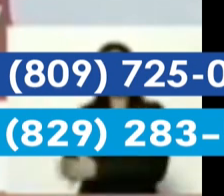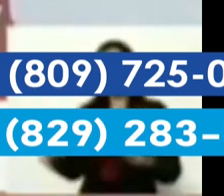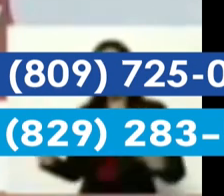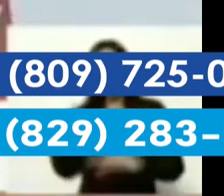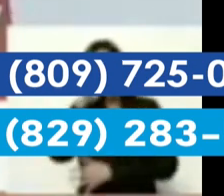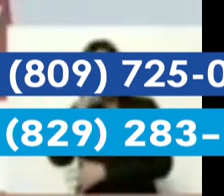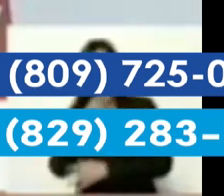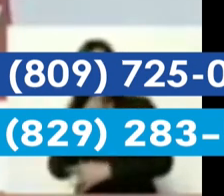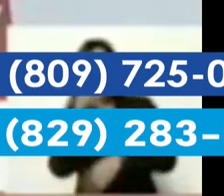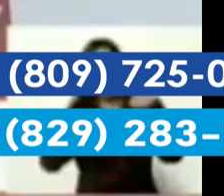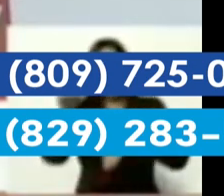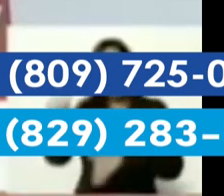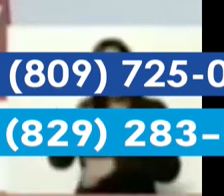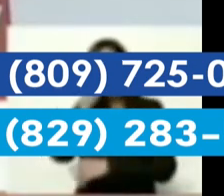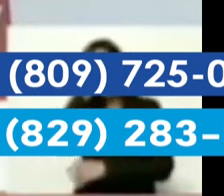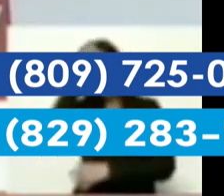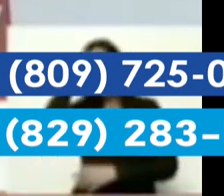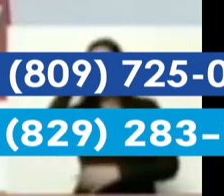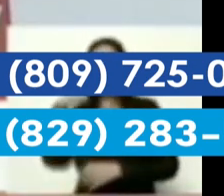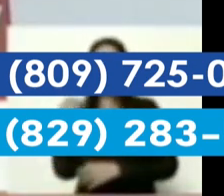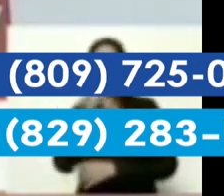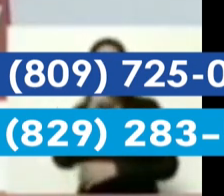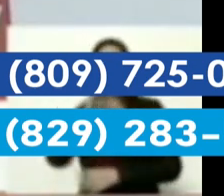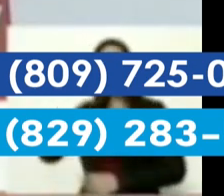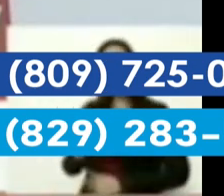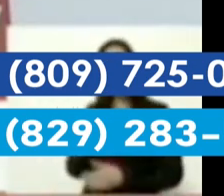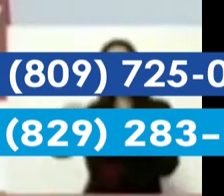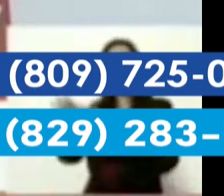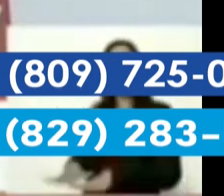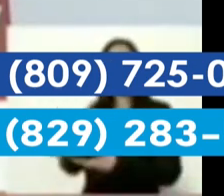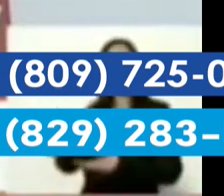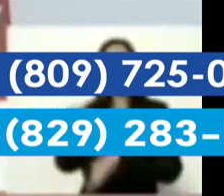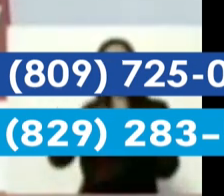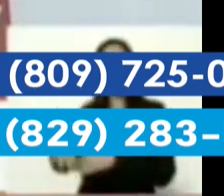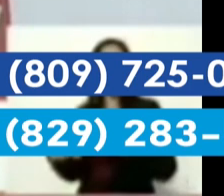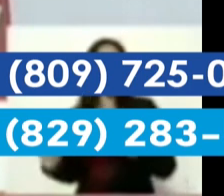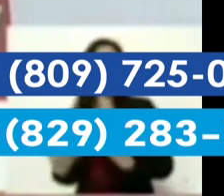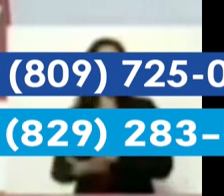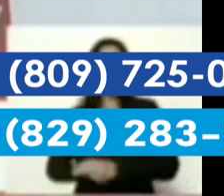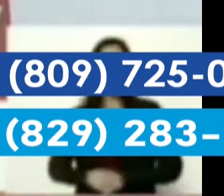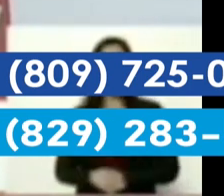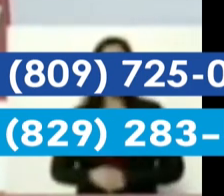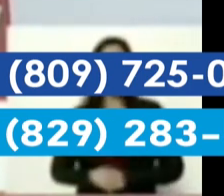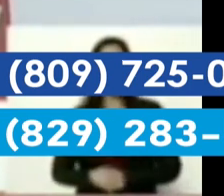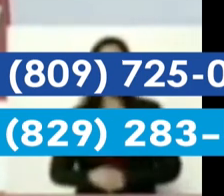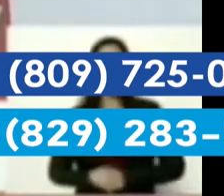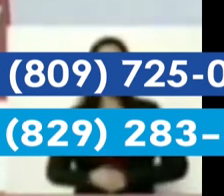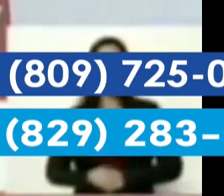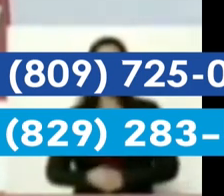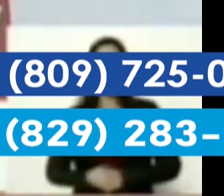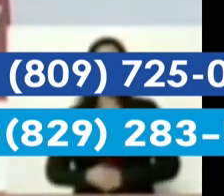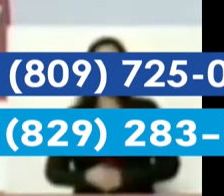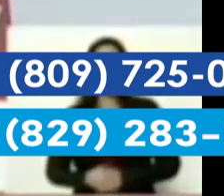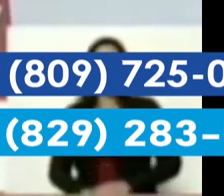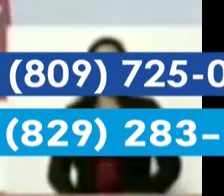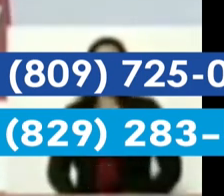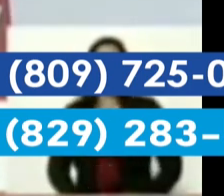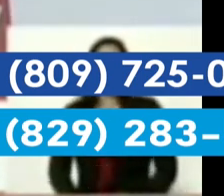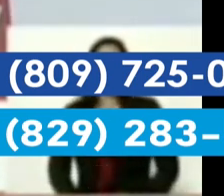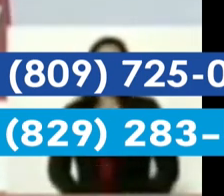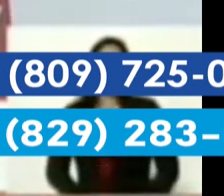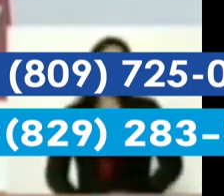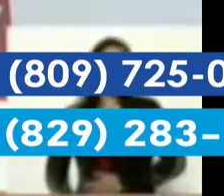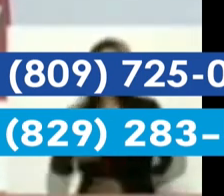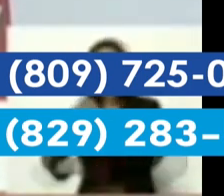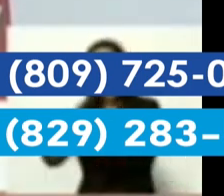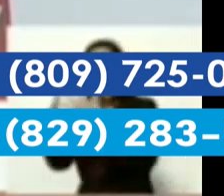república dominicana quien puede suspender unas elecciones y está perdiendo qué el gobierno